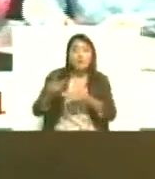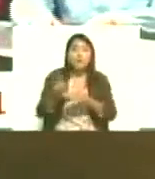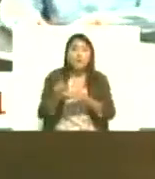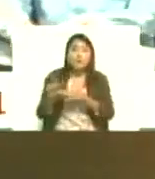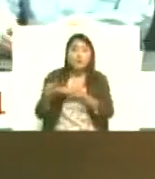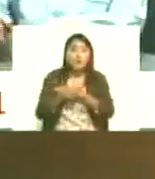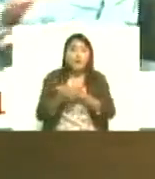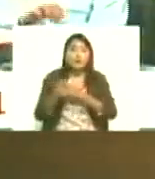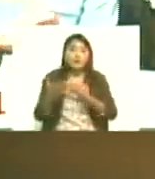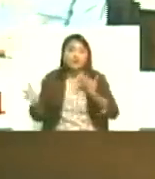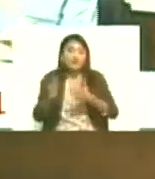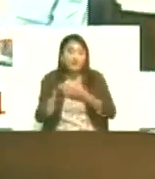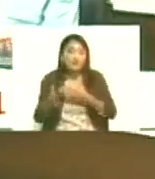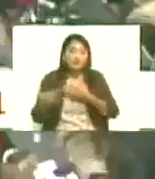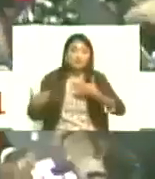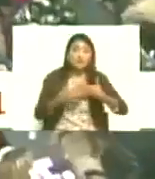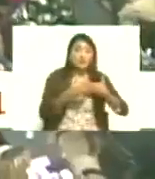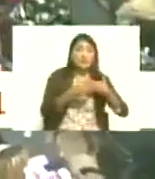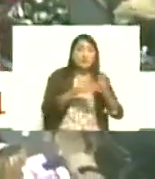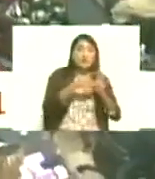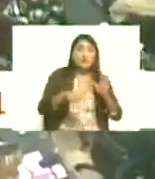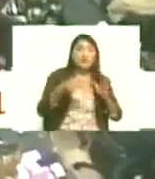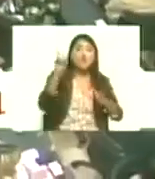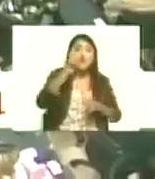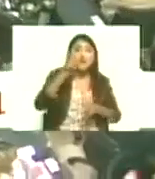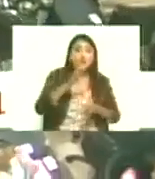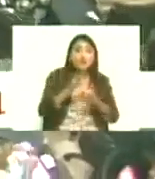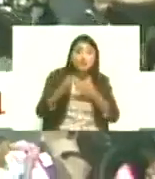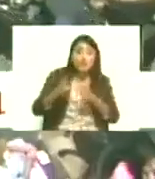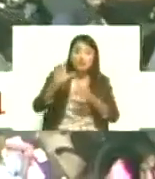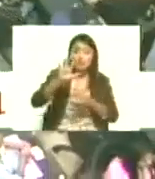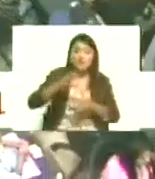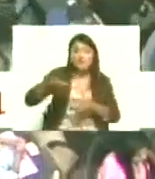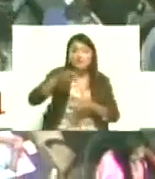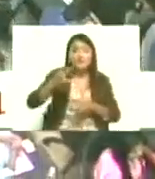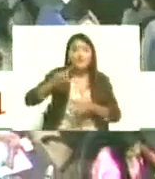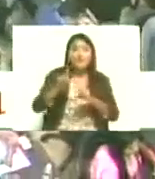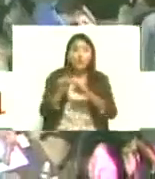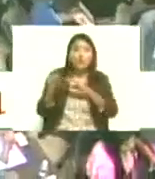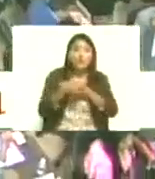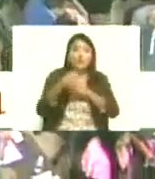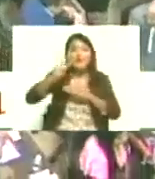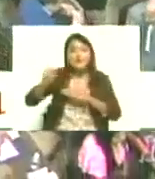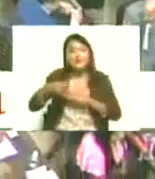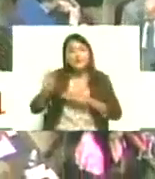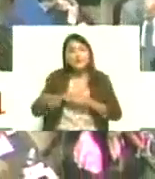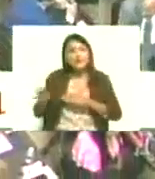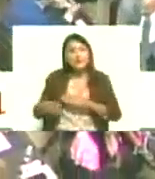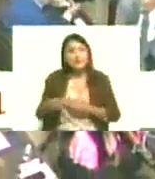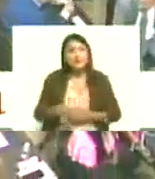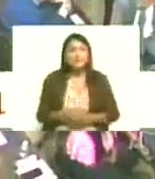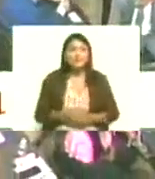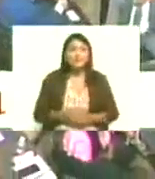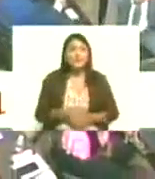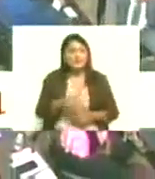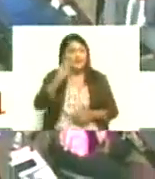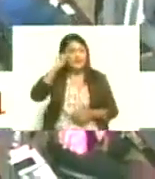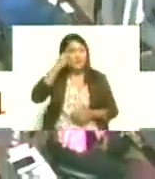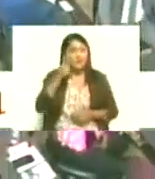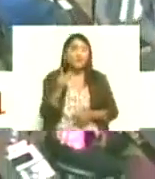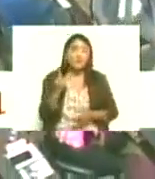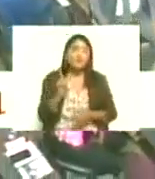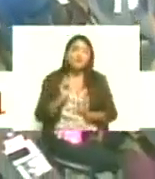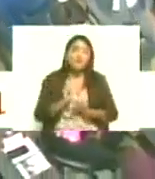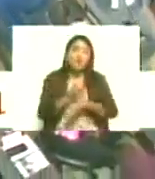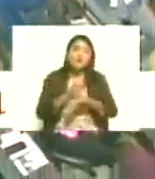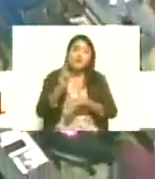de la República Bolivariana de Venezuela, esto en torno al territorio de la Guayana Esequiba. Recordemos que el Ejecutivo Nacional también